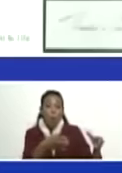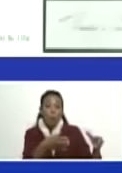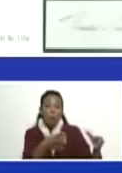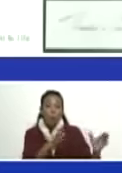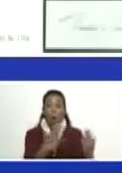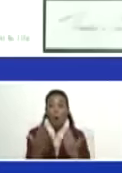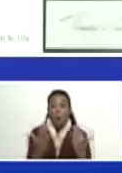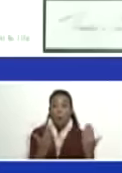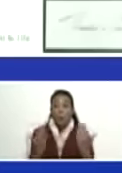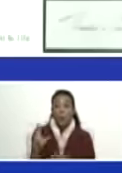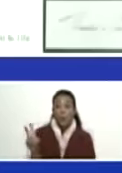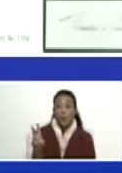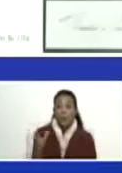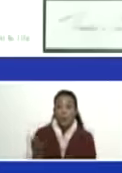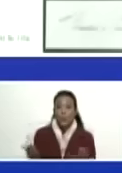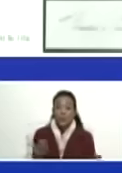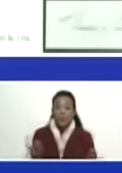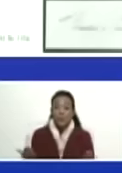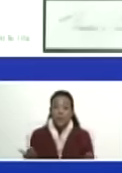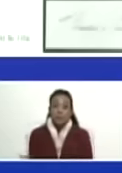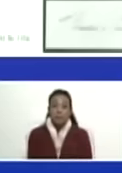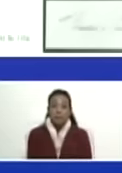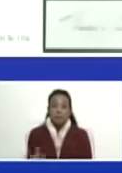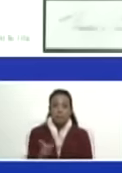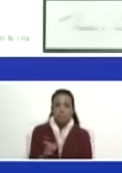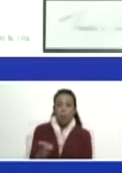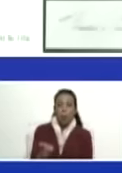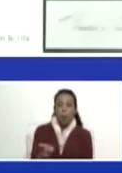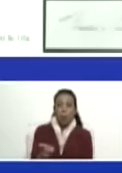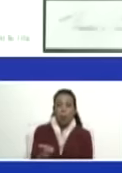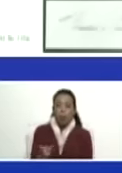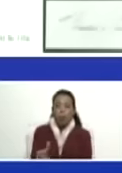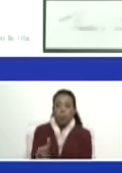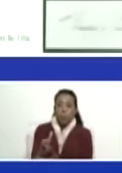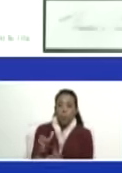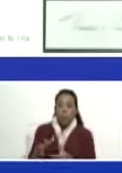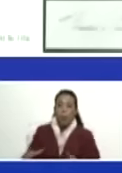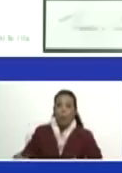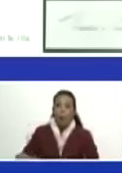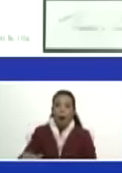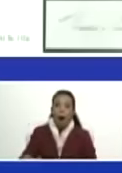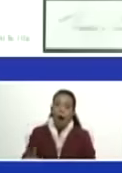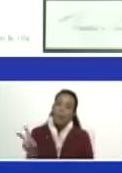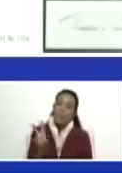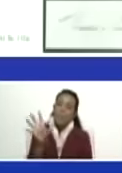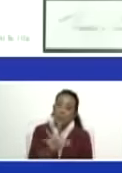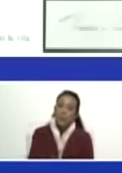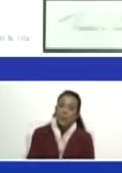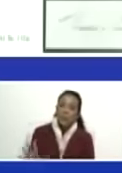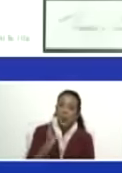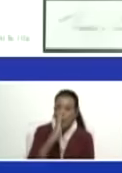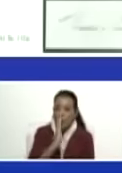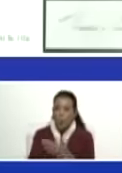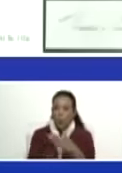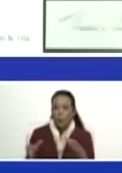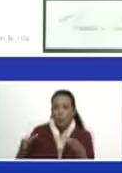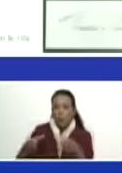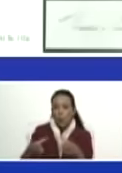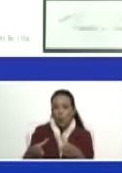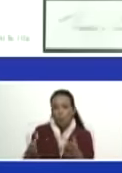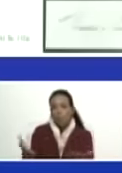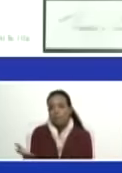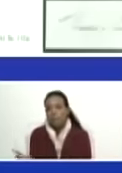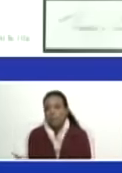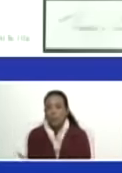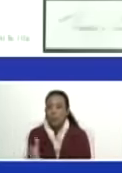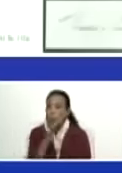superpoderosa, valga la expresión, que amenaza con sus cañones y sus tropas, y una nación pequeña, débil,